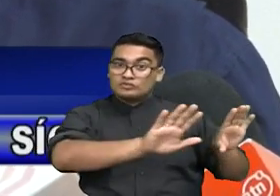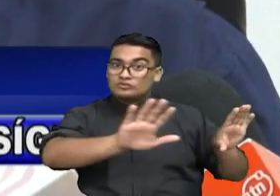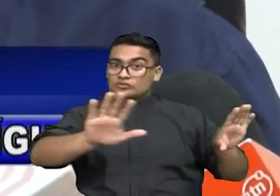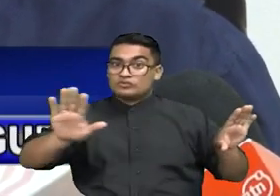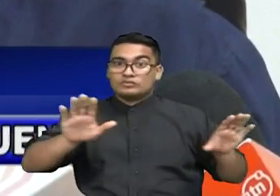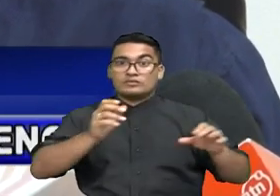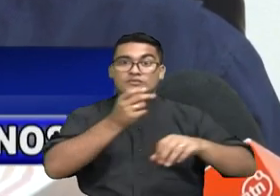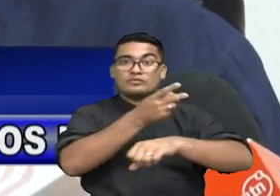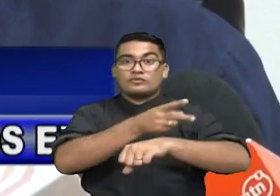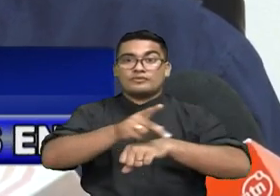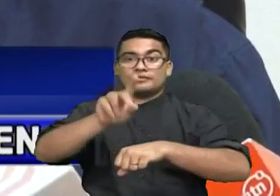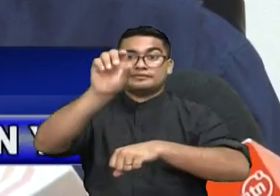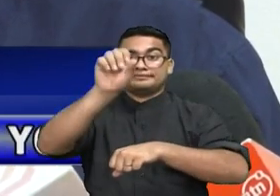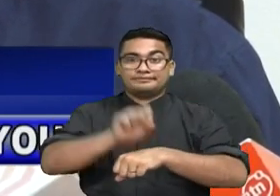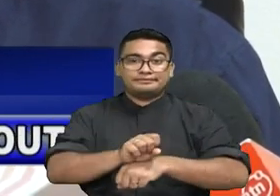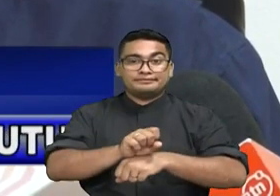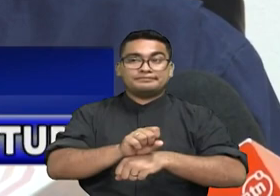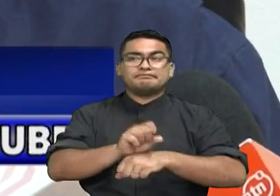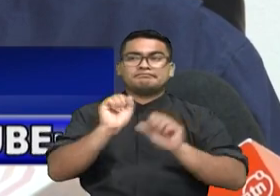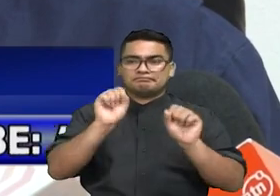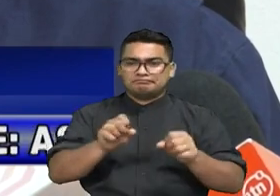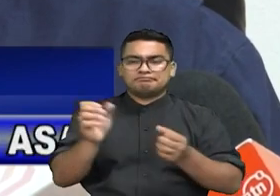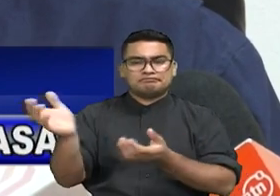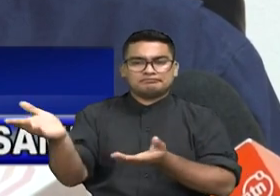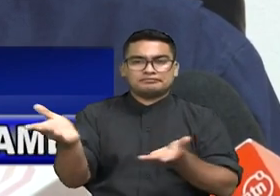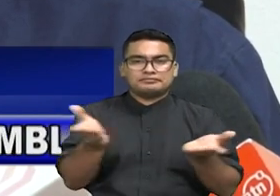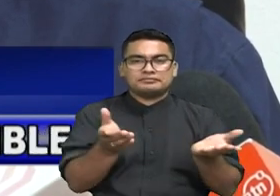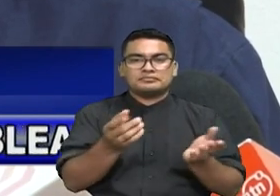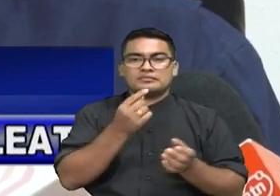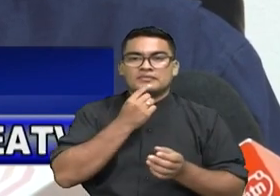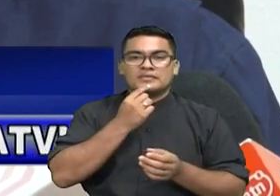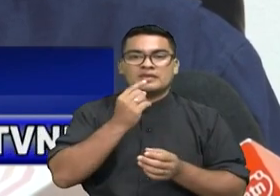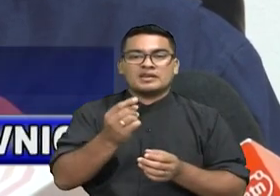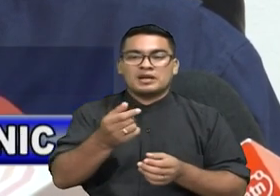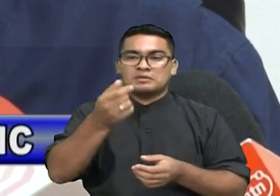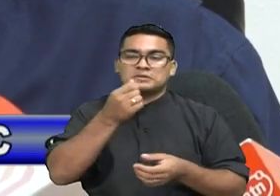para que estén con nosotros ahí y tengamos ahí un